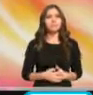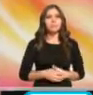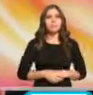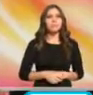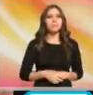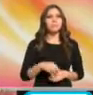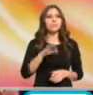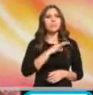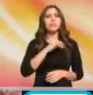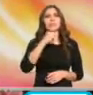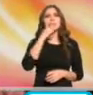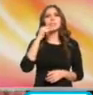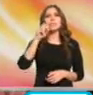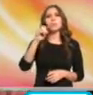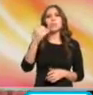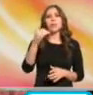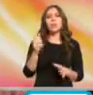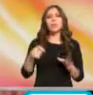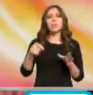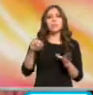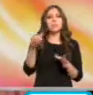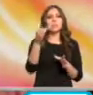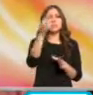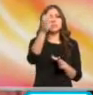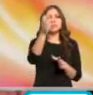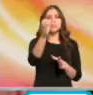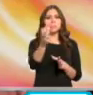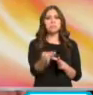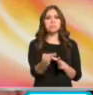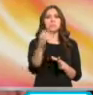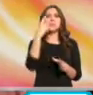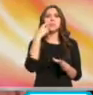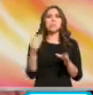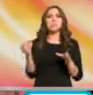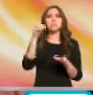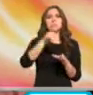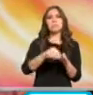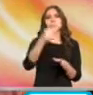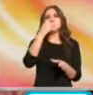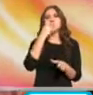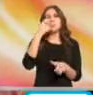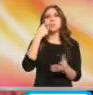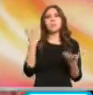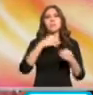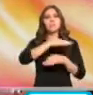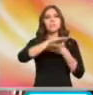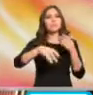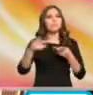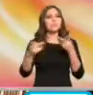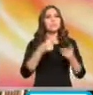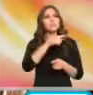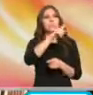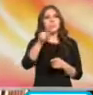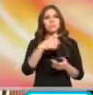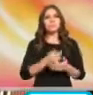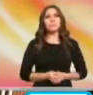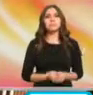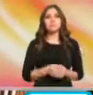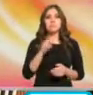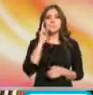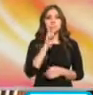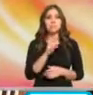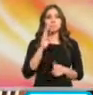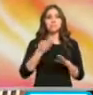con salsa de soya. Qué Y rico. especialmente preparado por ustedes, chicos. ¡Qué maravilla! Enrique, te quedaron bien